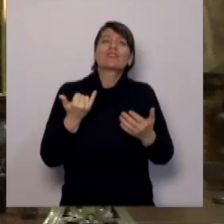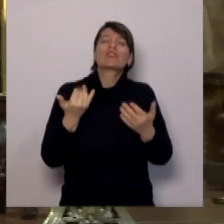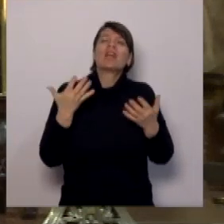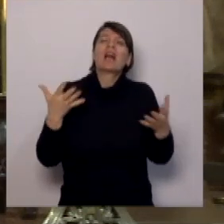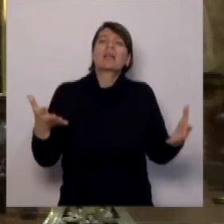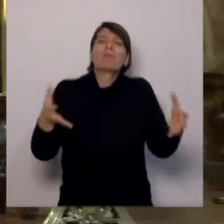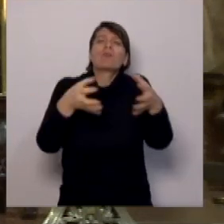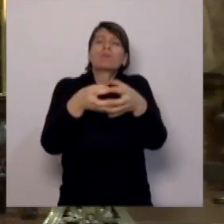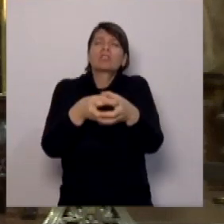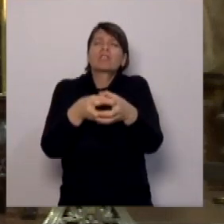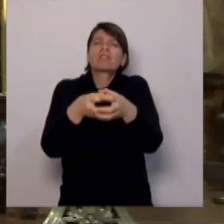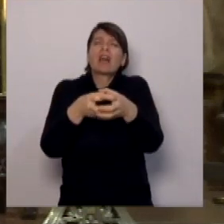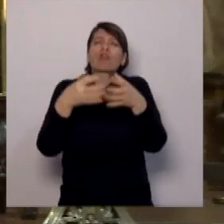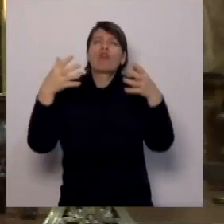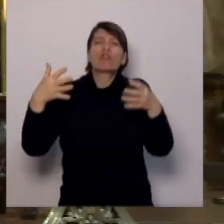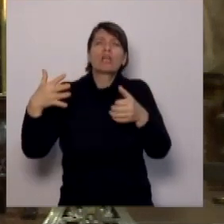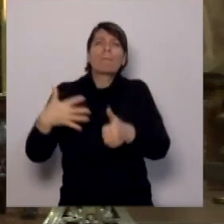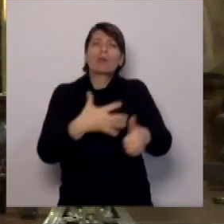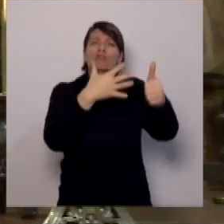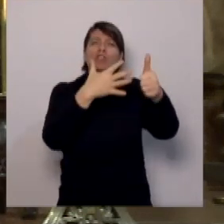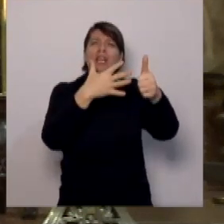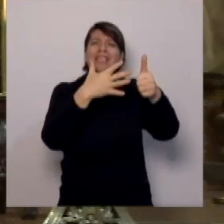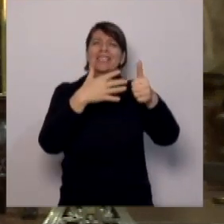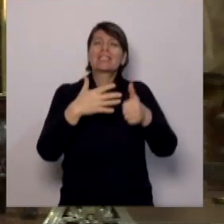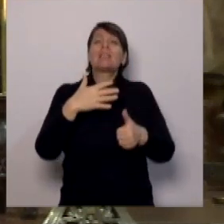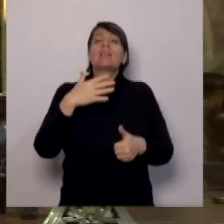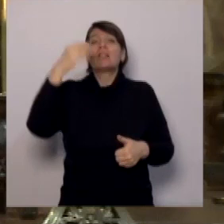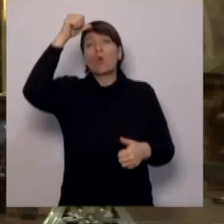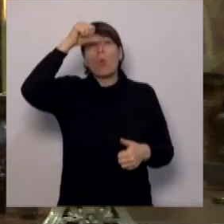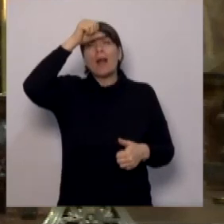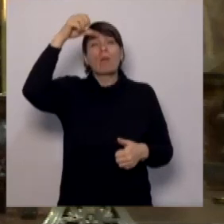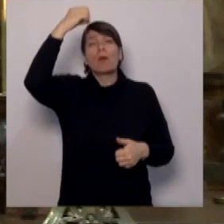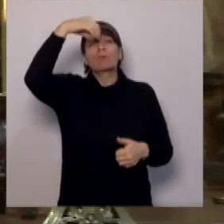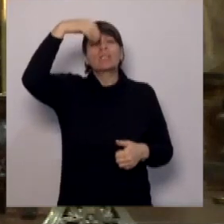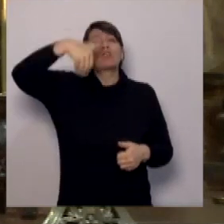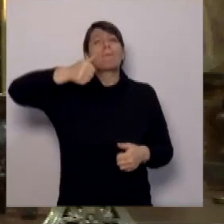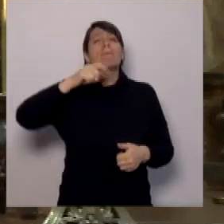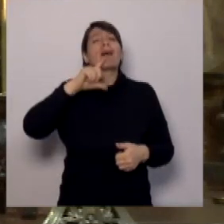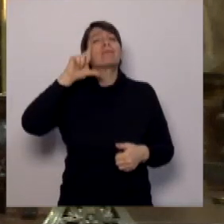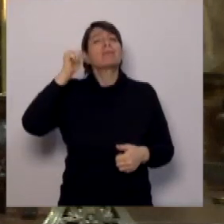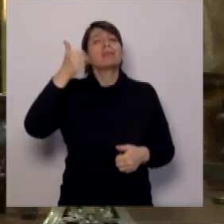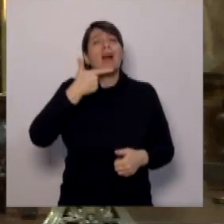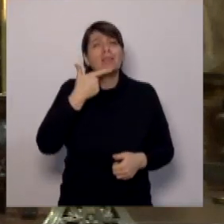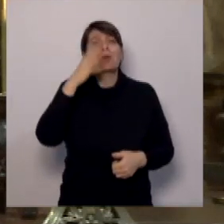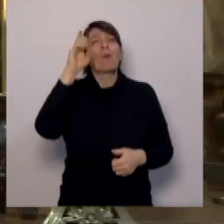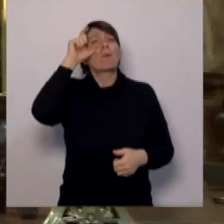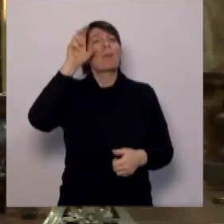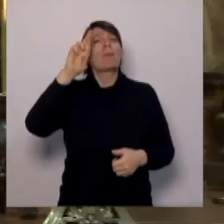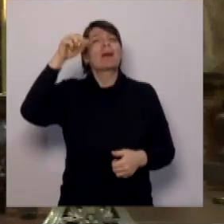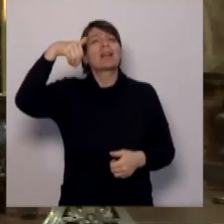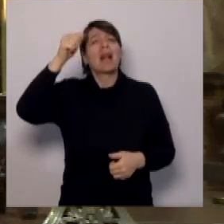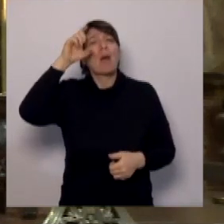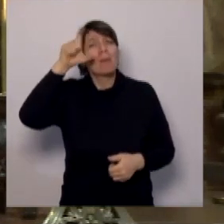santos apóstoles y mártires: Juan el Bautista, Esteban, Matías y Bernabé, Ignacio,